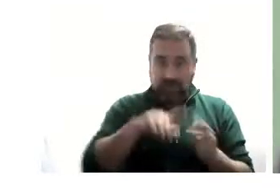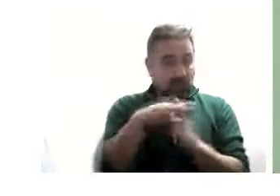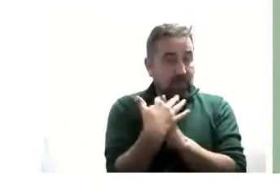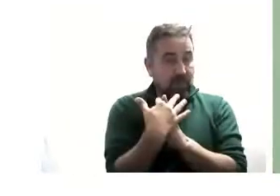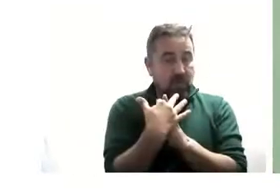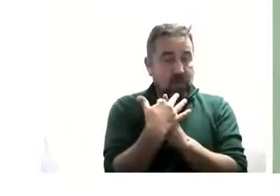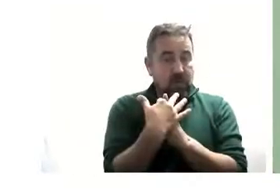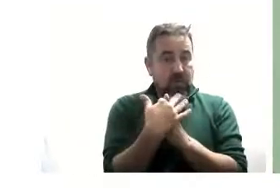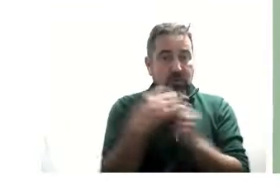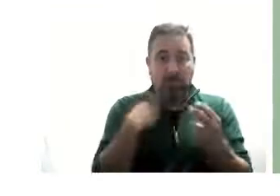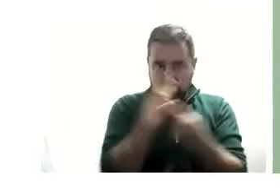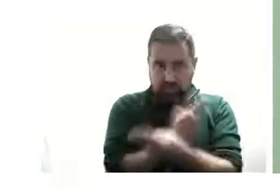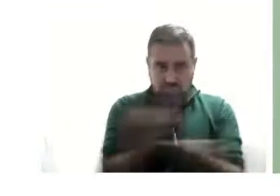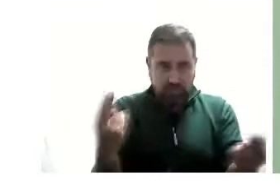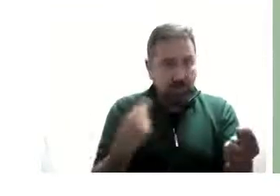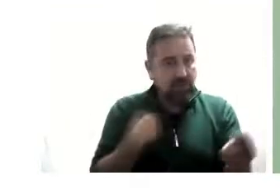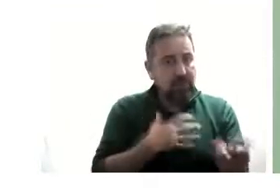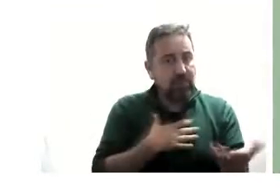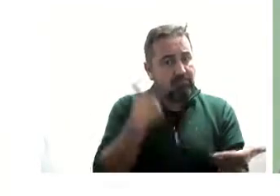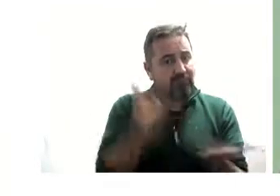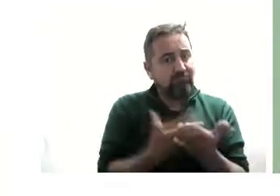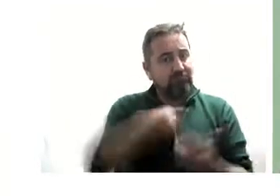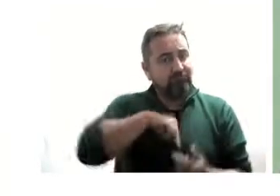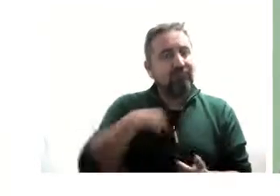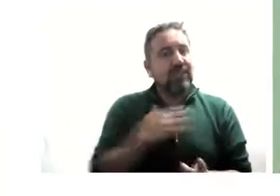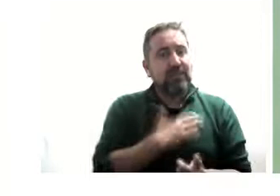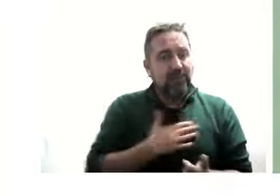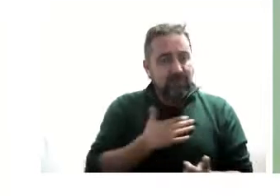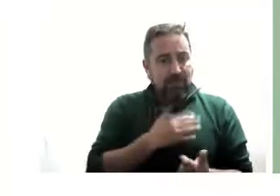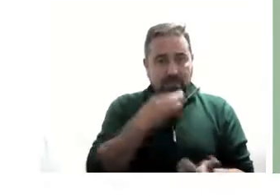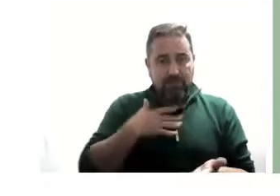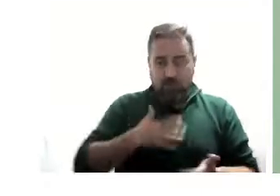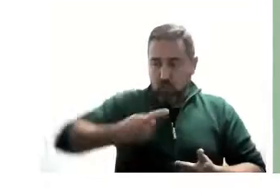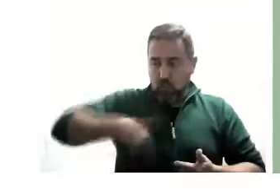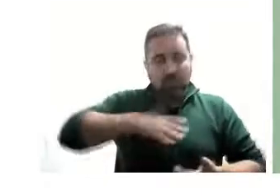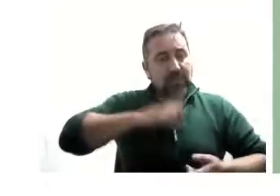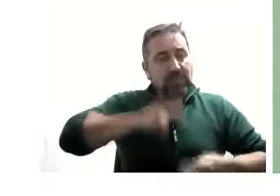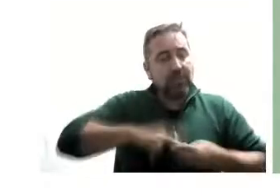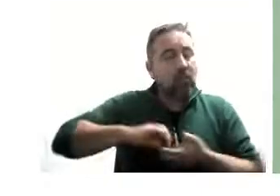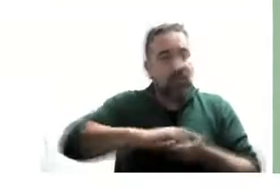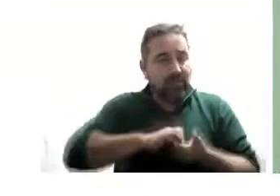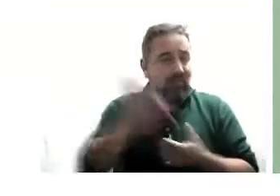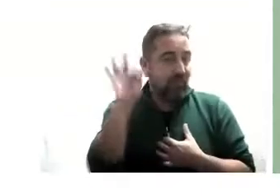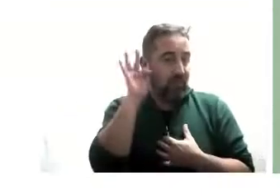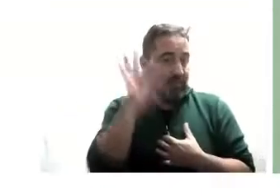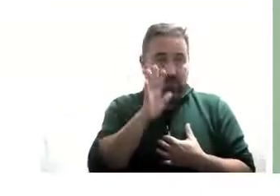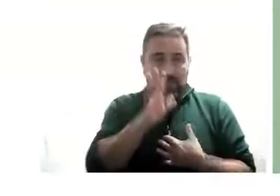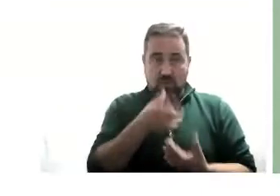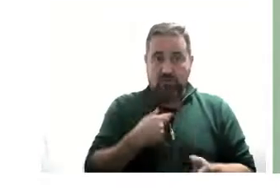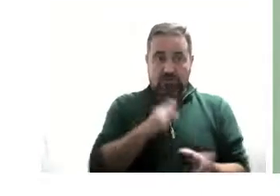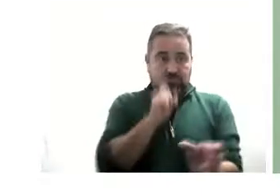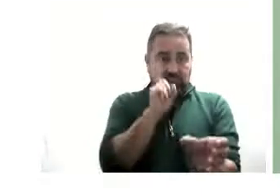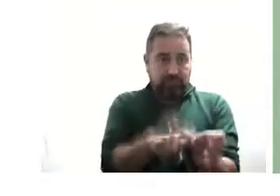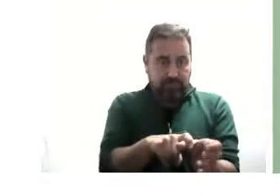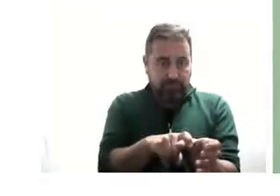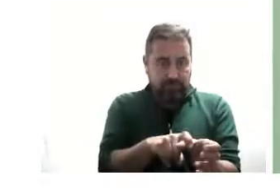para públicamente mostrar la satisfacción de nuestra confederación por formar parte de